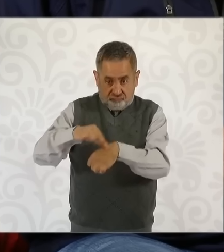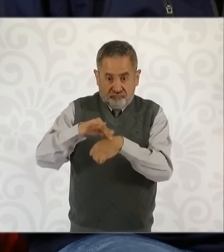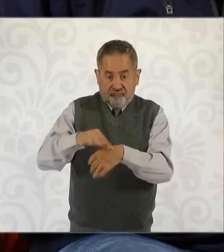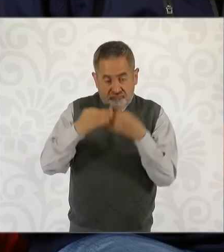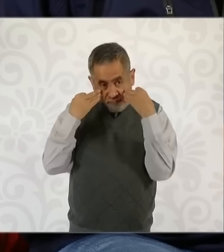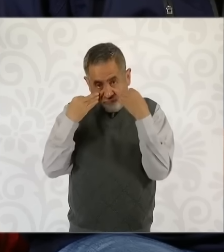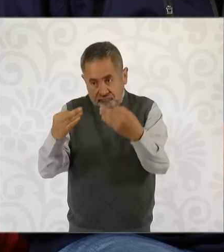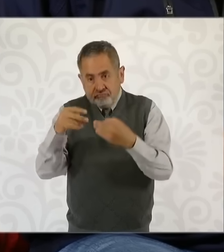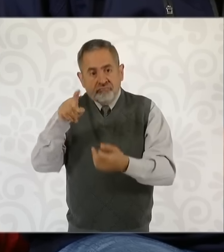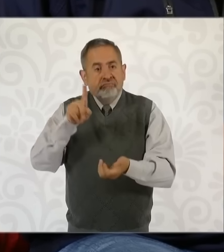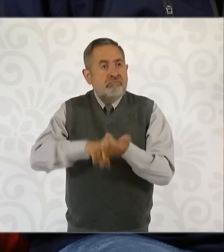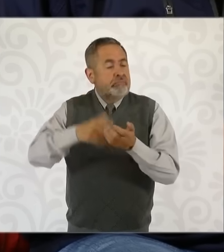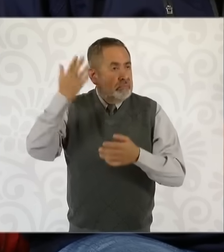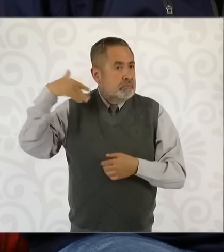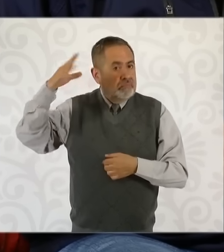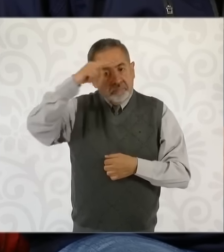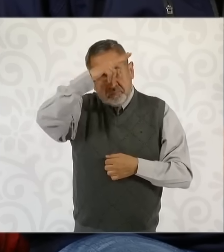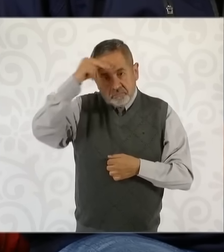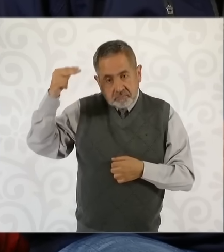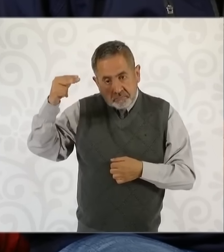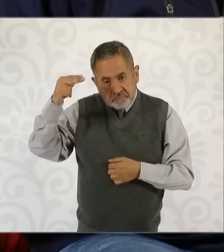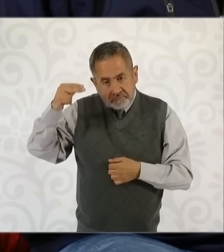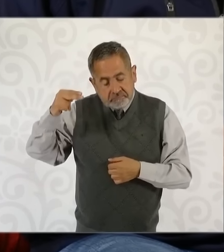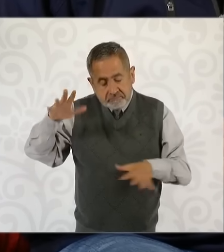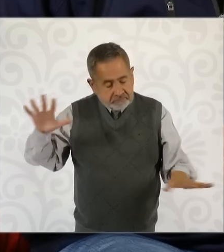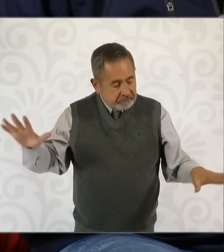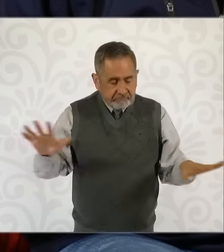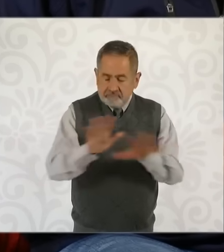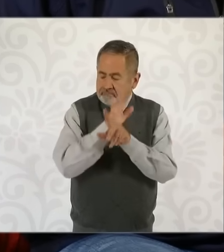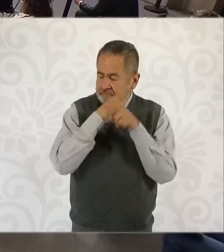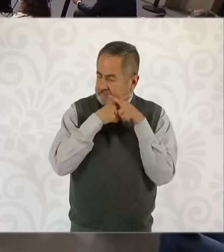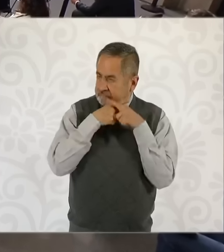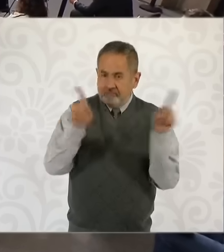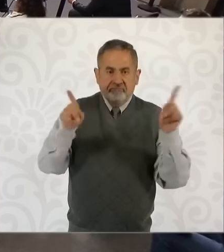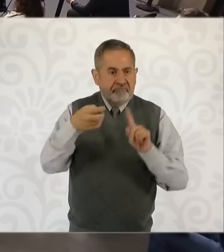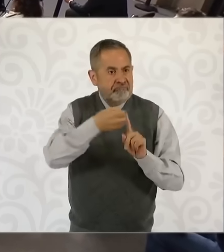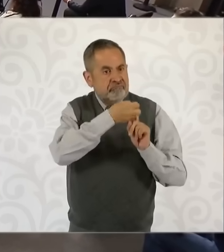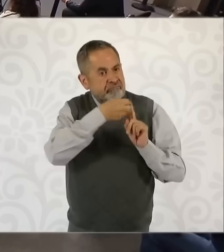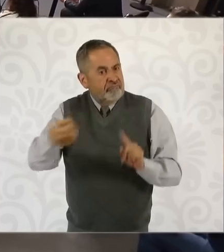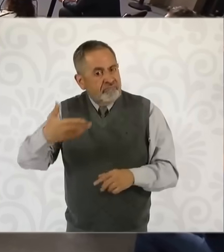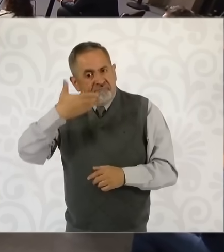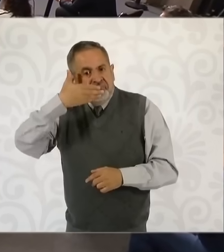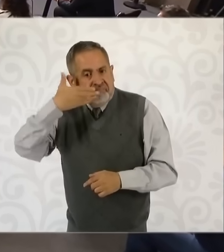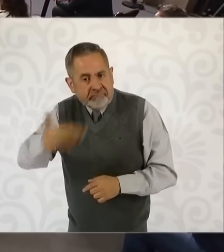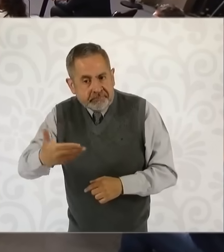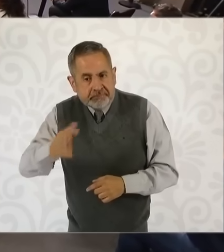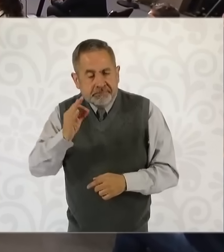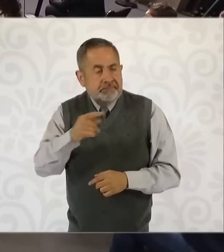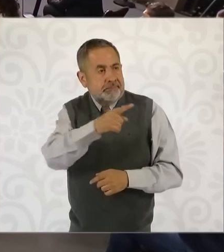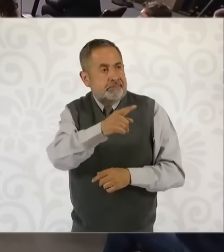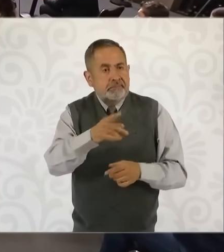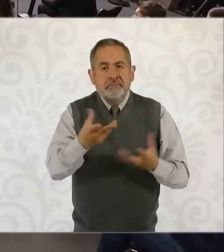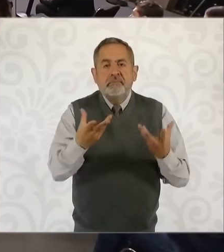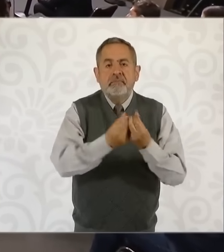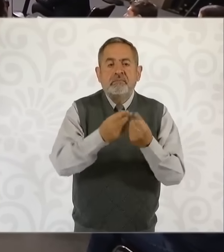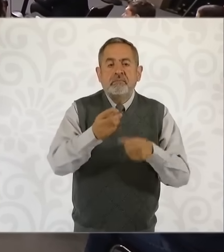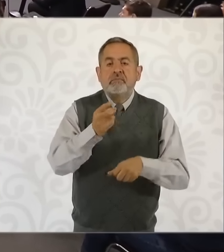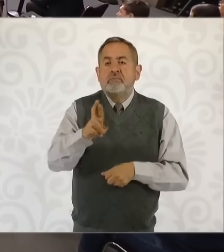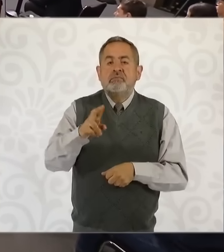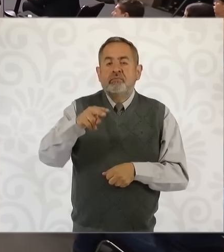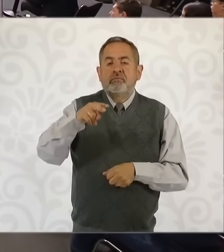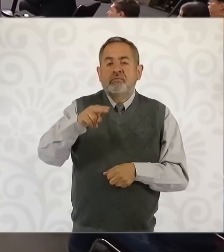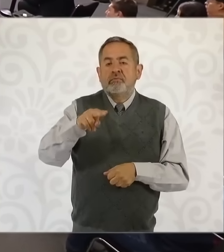cómo estaba Nayarit, cómo está ahora y la coordinación que ha tenido con el doctor Miguel Ángel Navarro